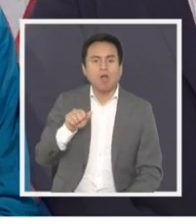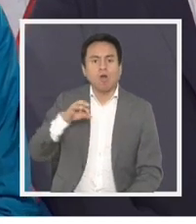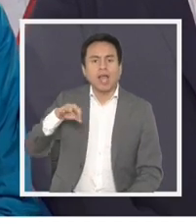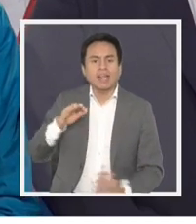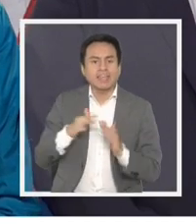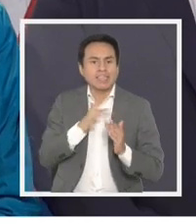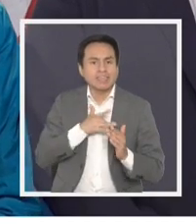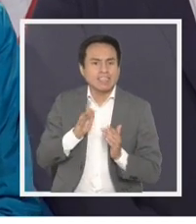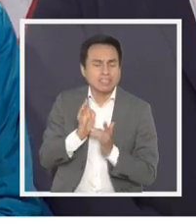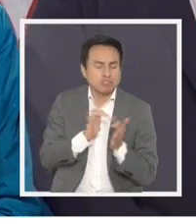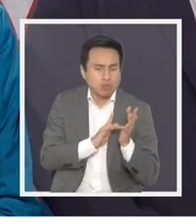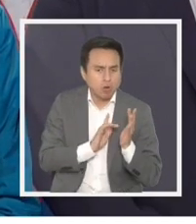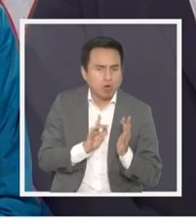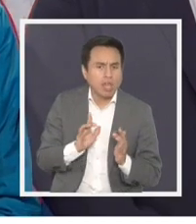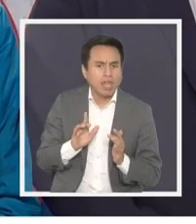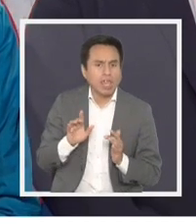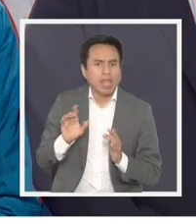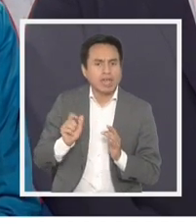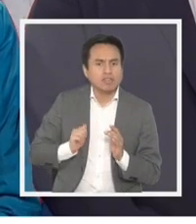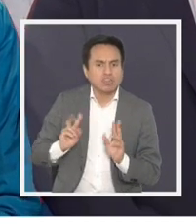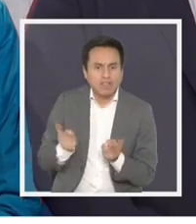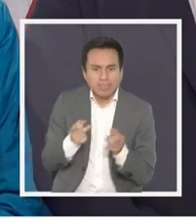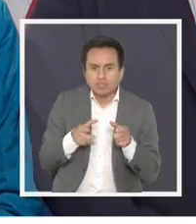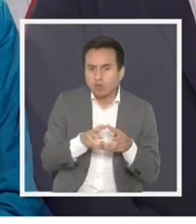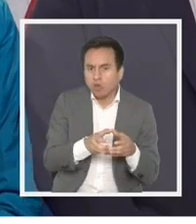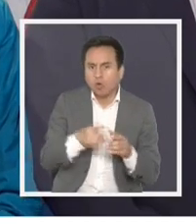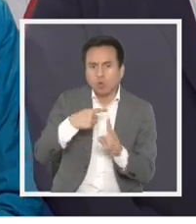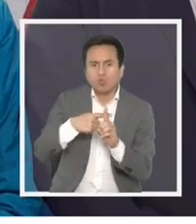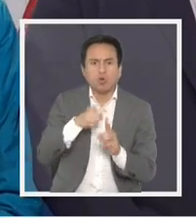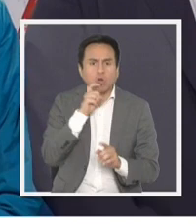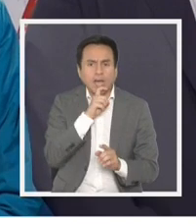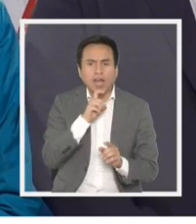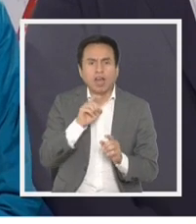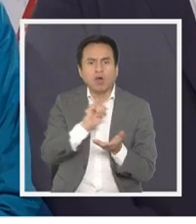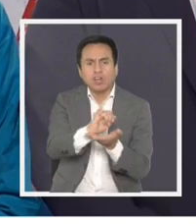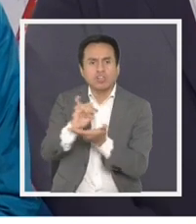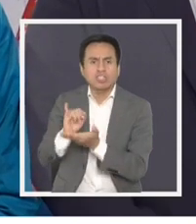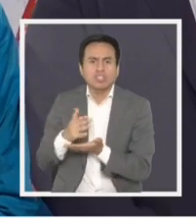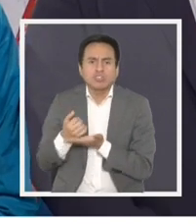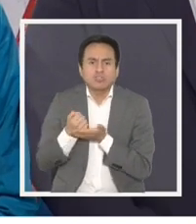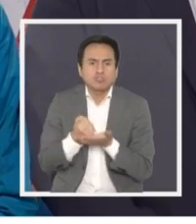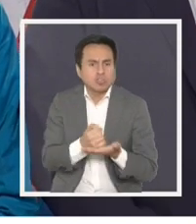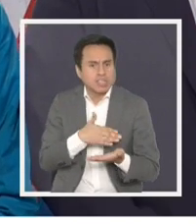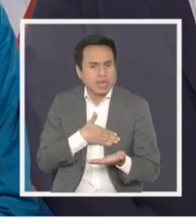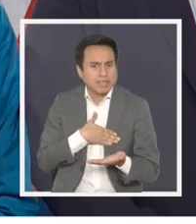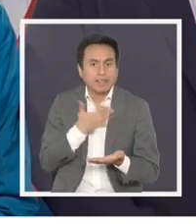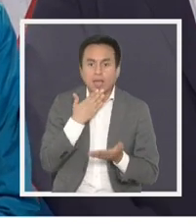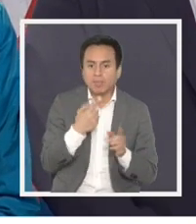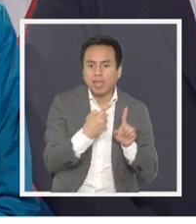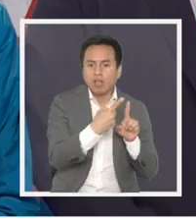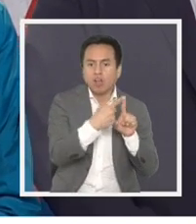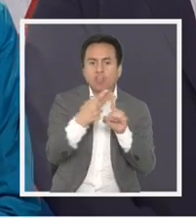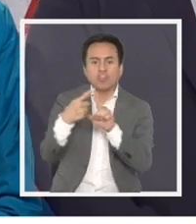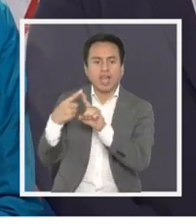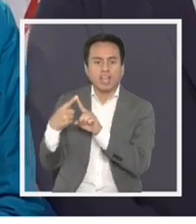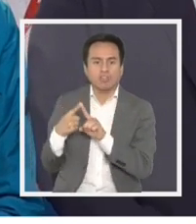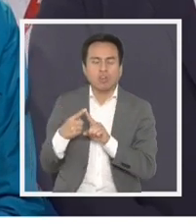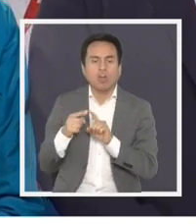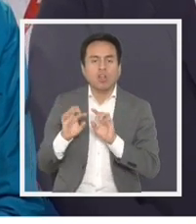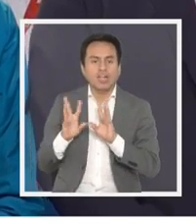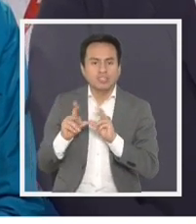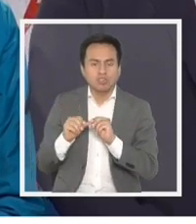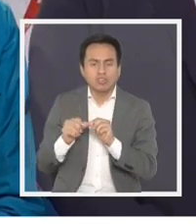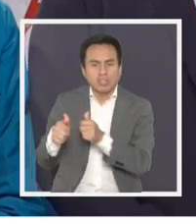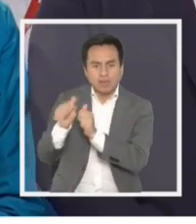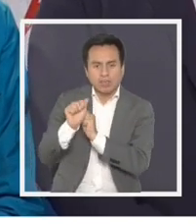de Cristo ejército de salvación Cruz Roja y la comunidad de organizaciones solidarias también hemos estado en contacto con la organización